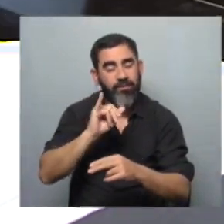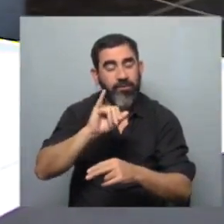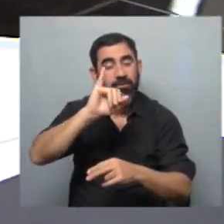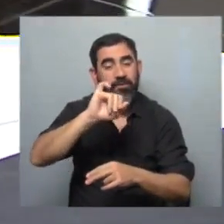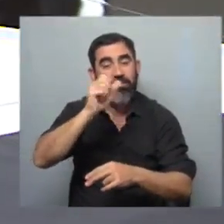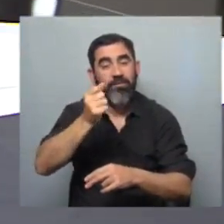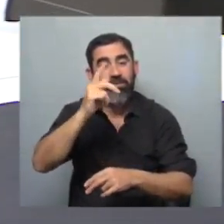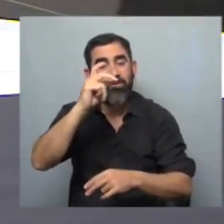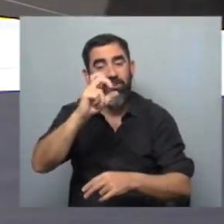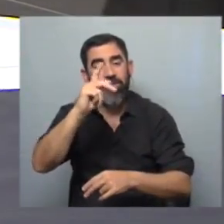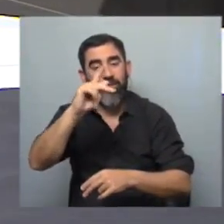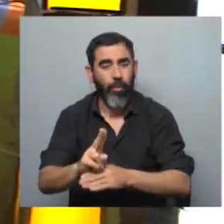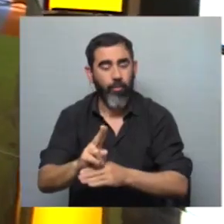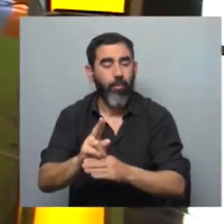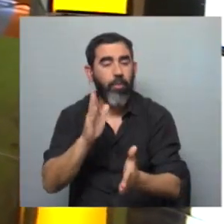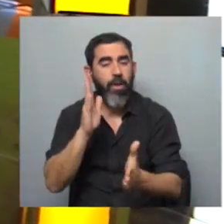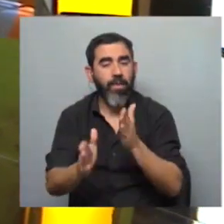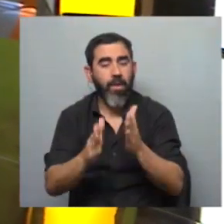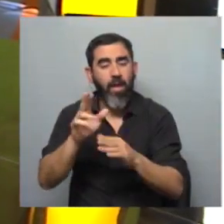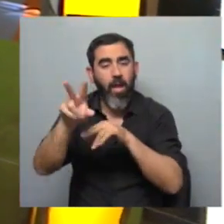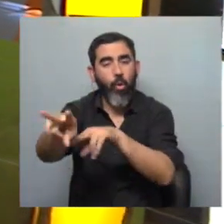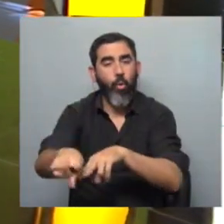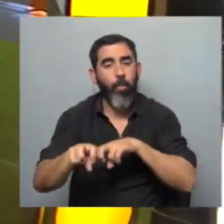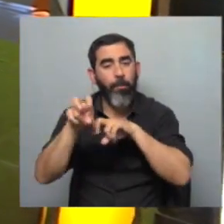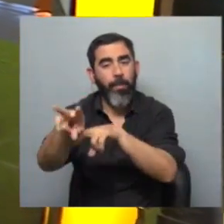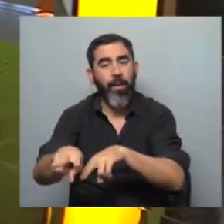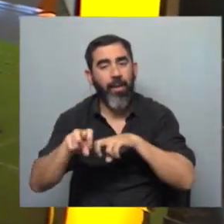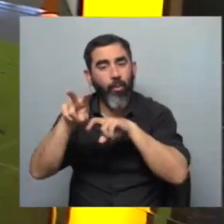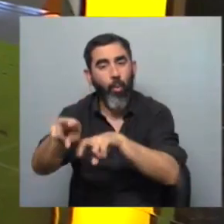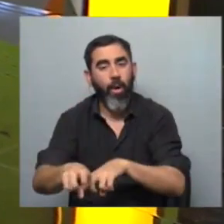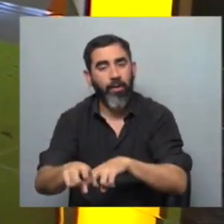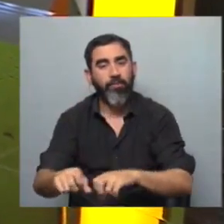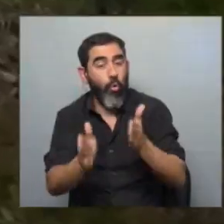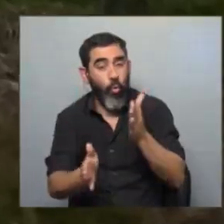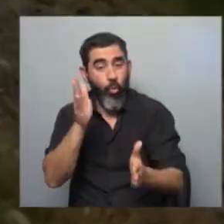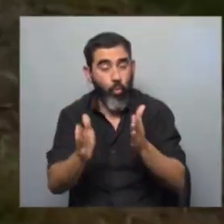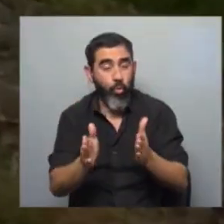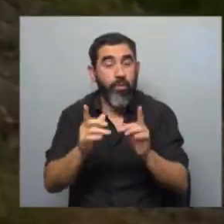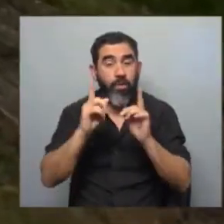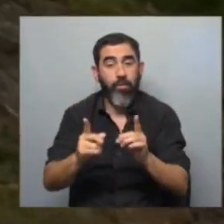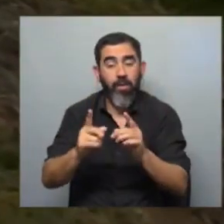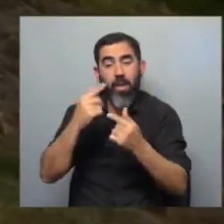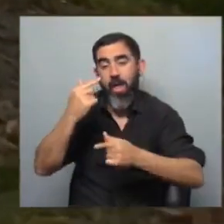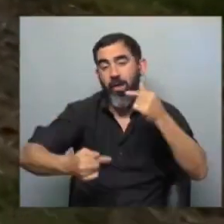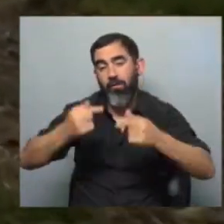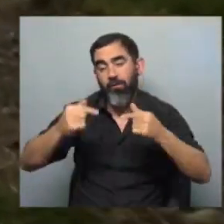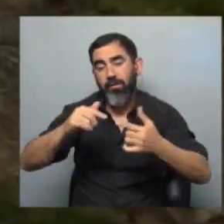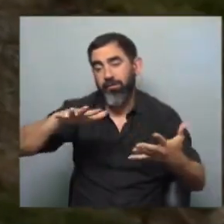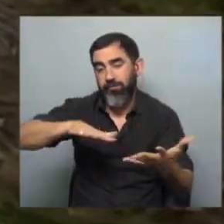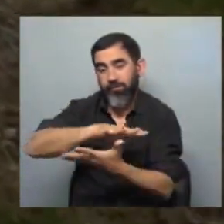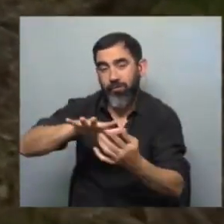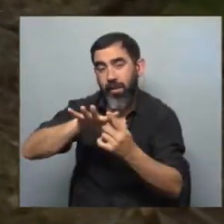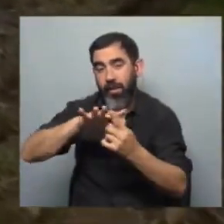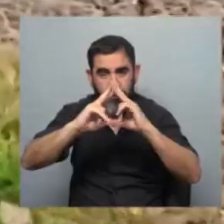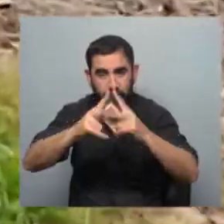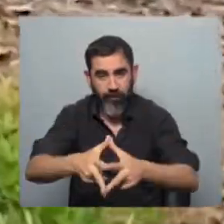El Instituto de Computación de la Facultad de Ingeniería de la Universidad de la República organiza el 20º Campeonato Uruguayo de Sumo de